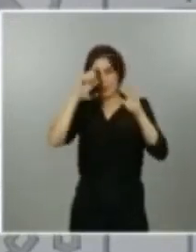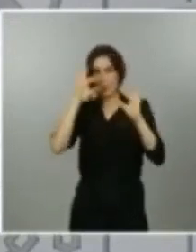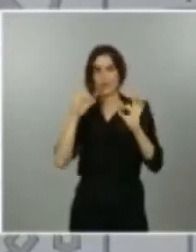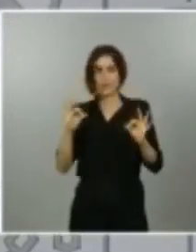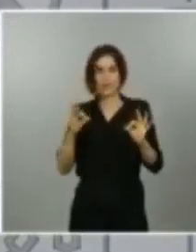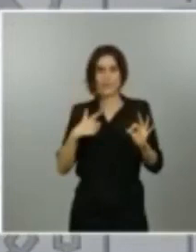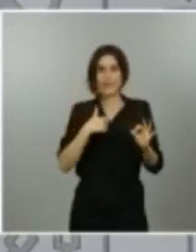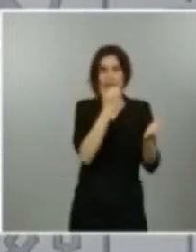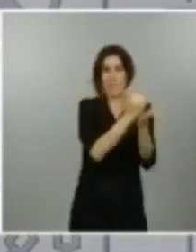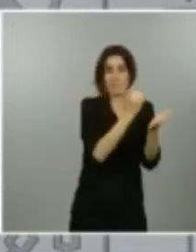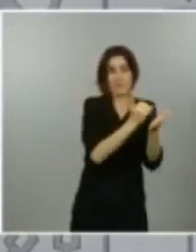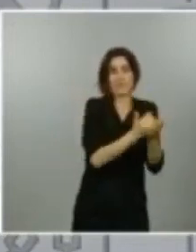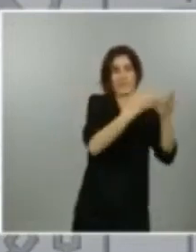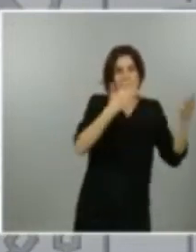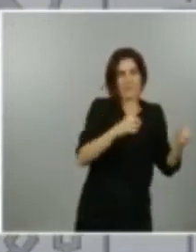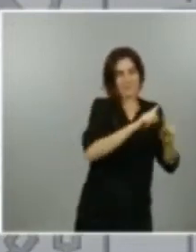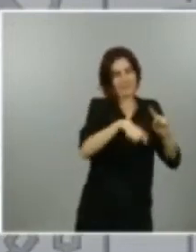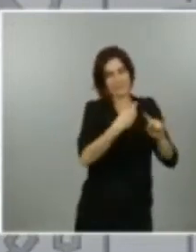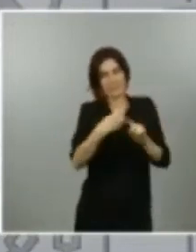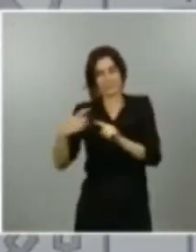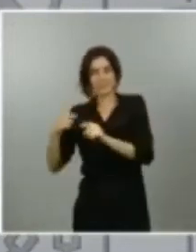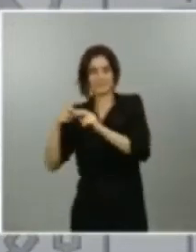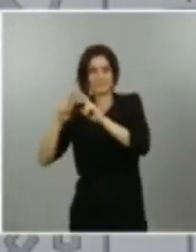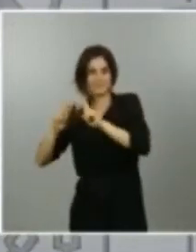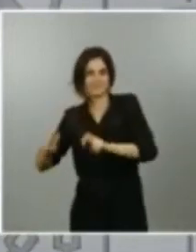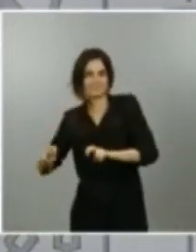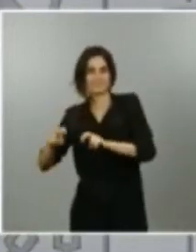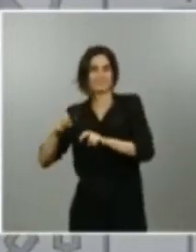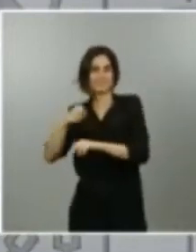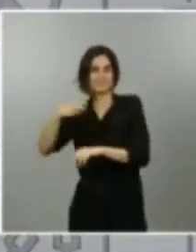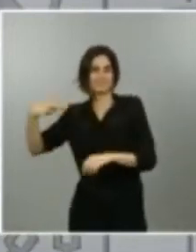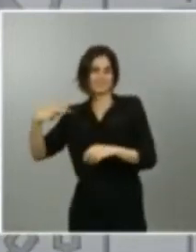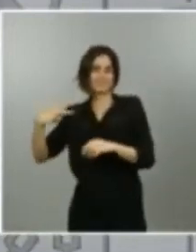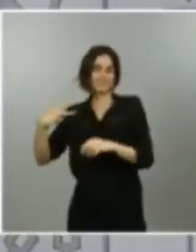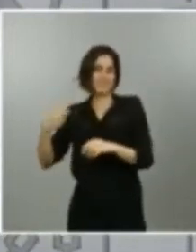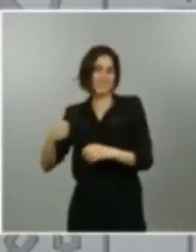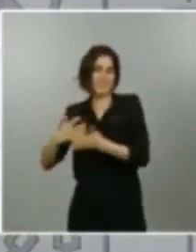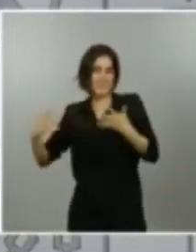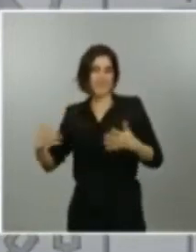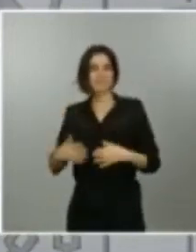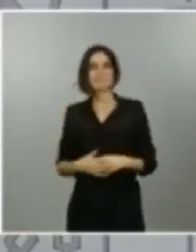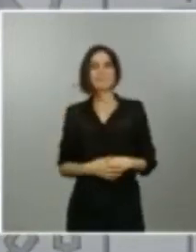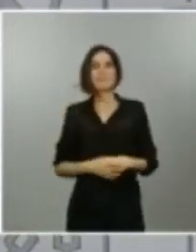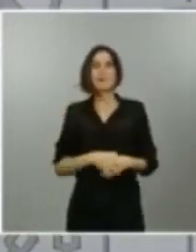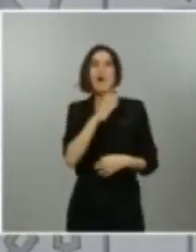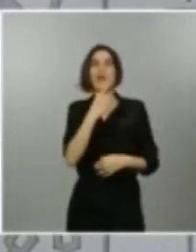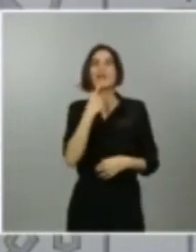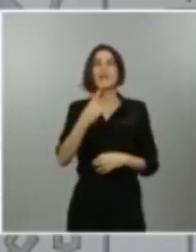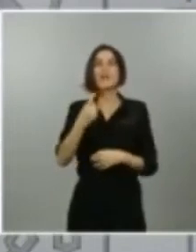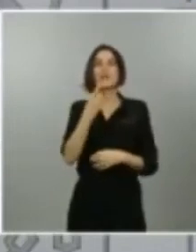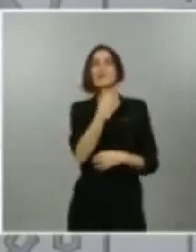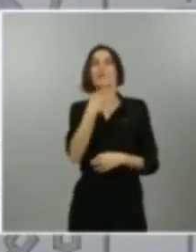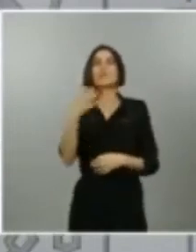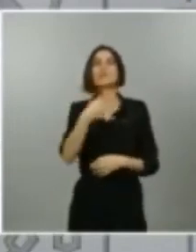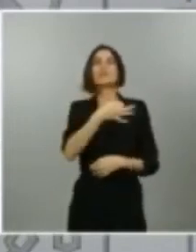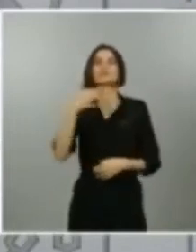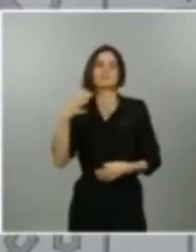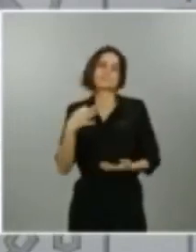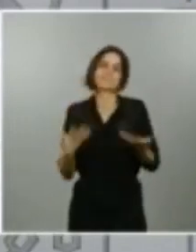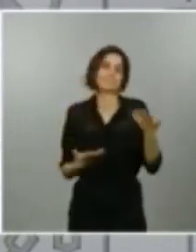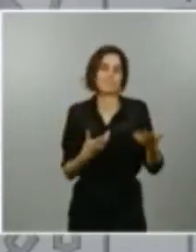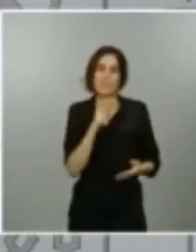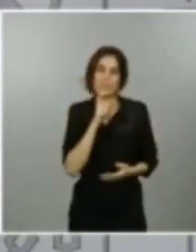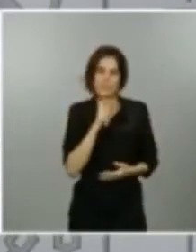difícil plantearnos ahora mismo una cifra exacta si en algún momento después de llegar a la idea de las discusiones entras las